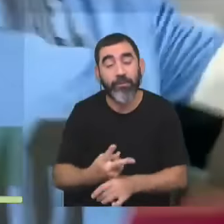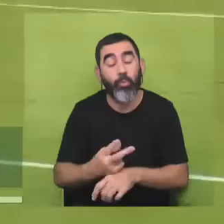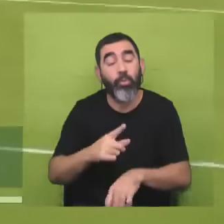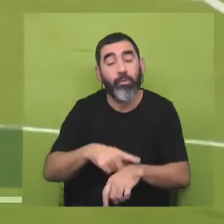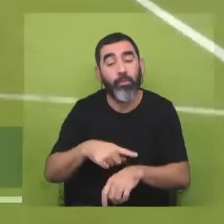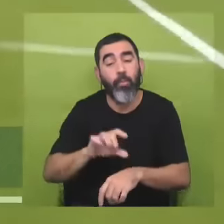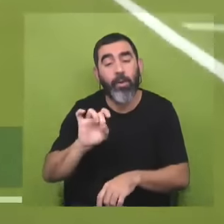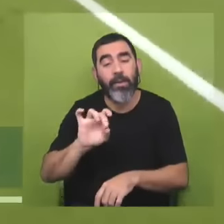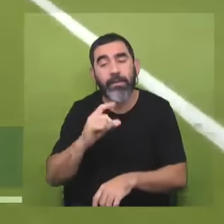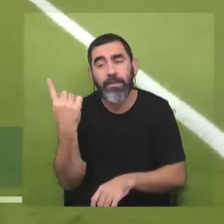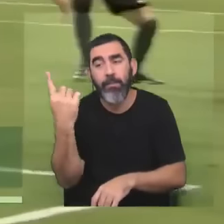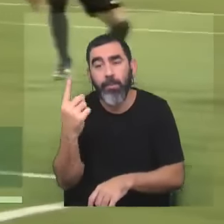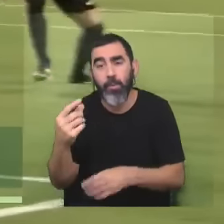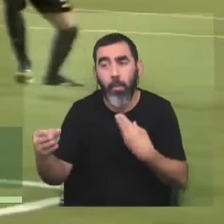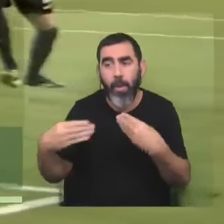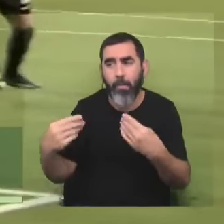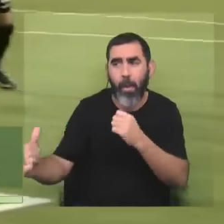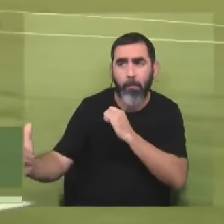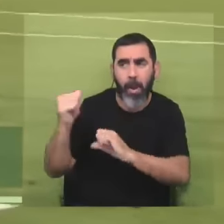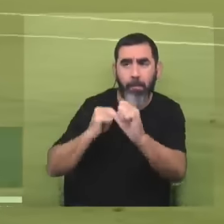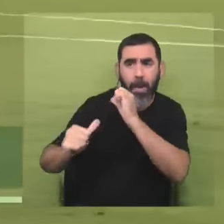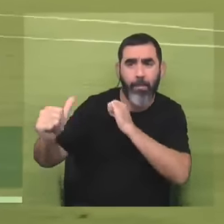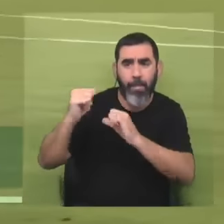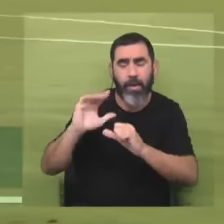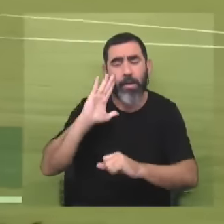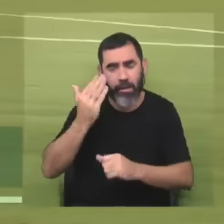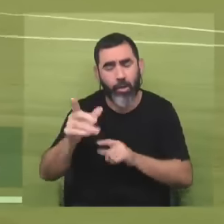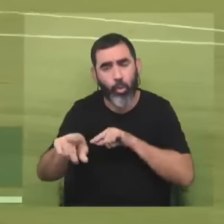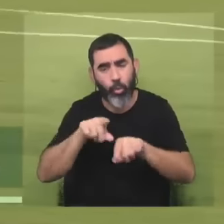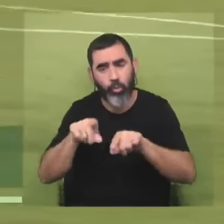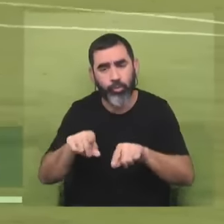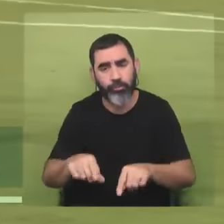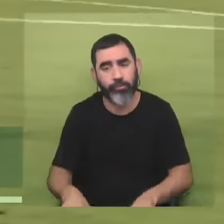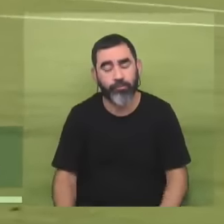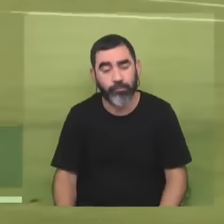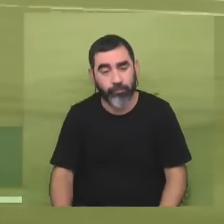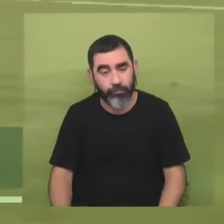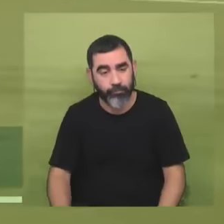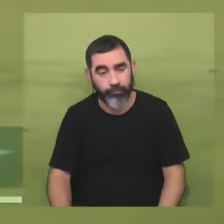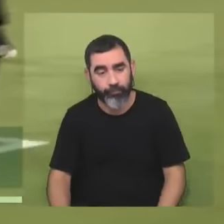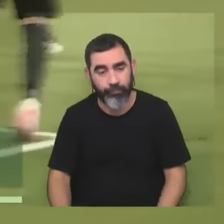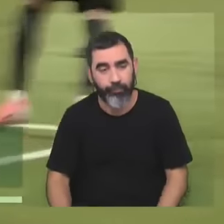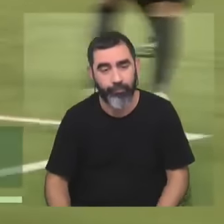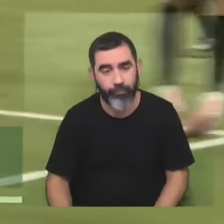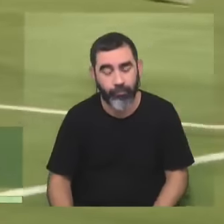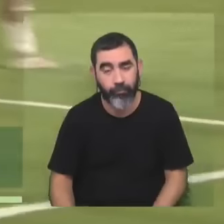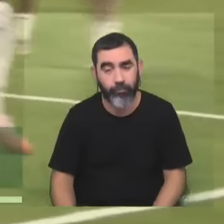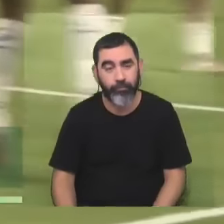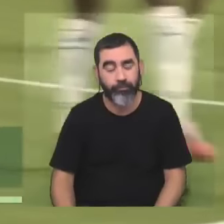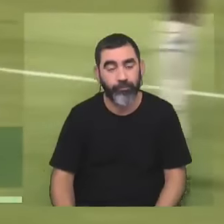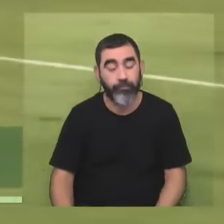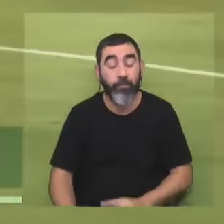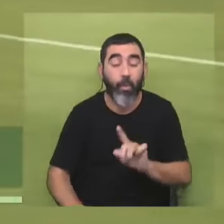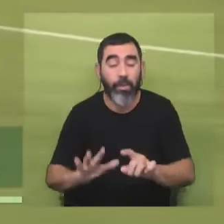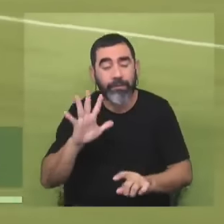hubo 15 minutos en los que no jugamos bien reconoce el entrenador ellos dominaron segmento del juego crearon